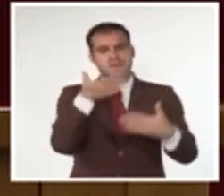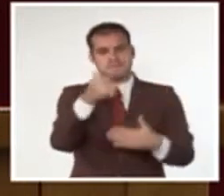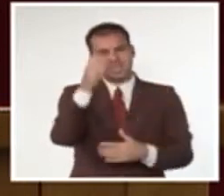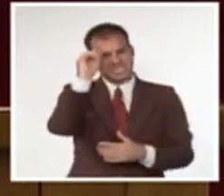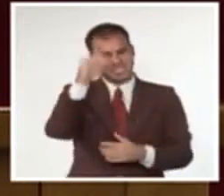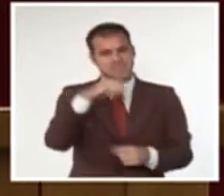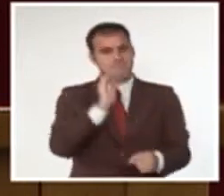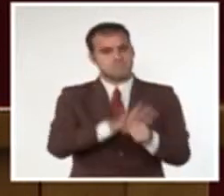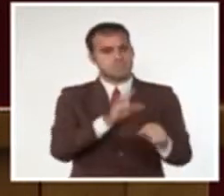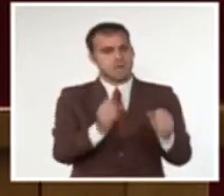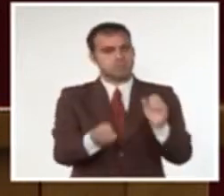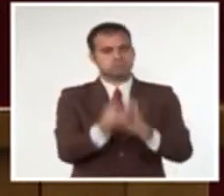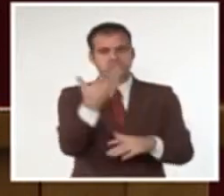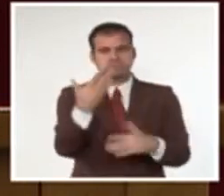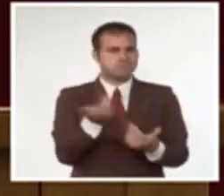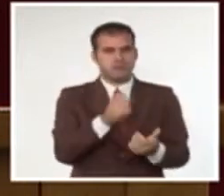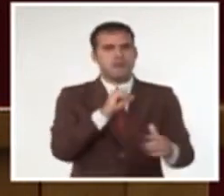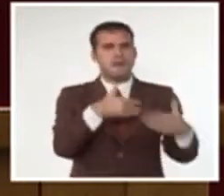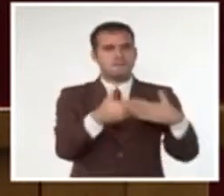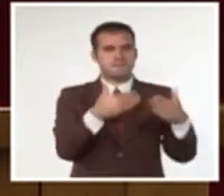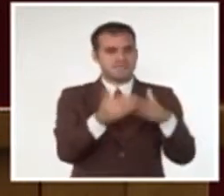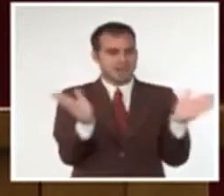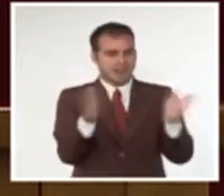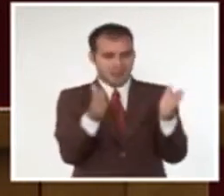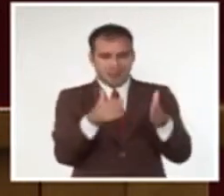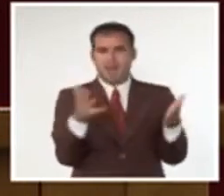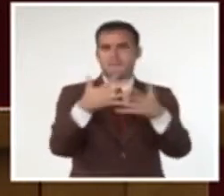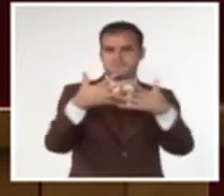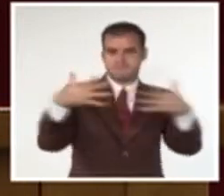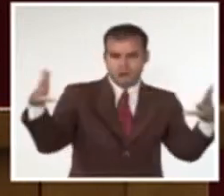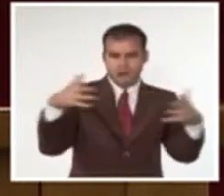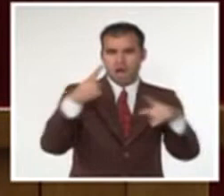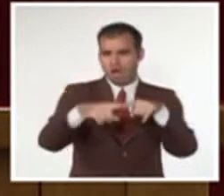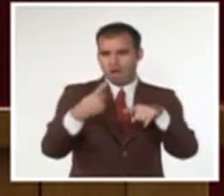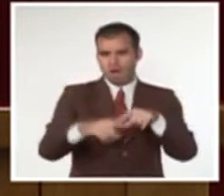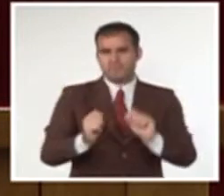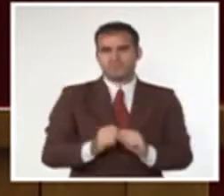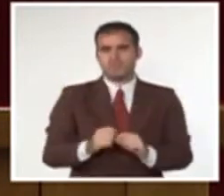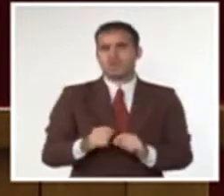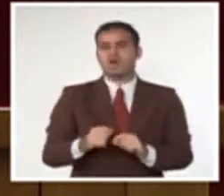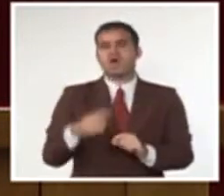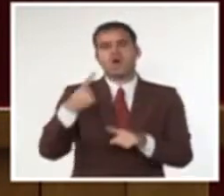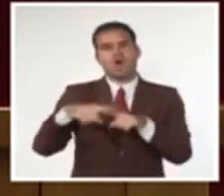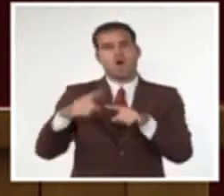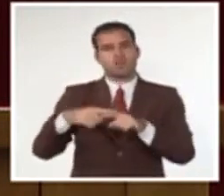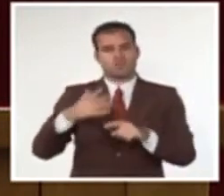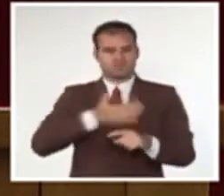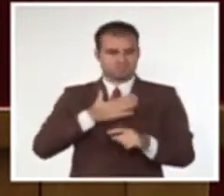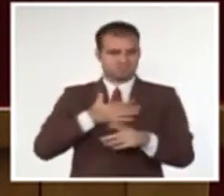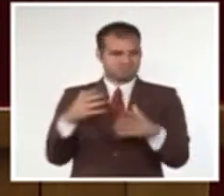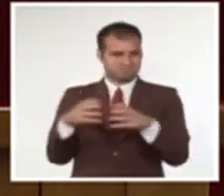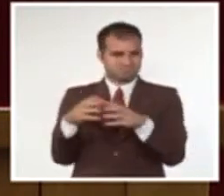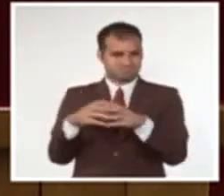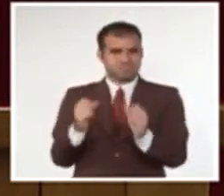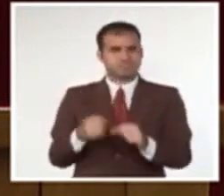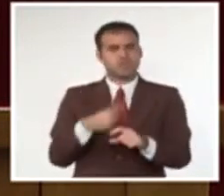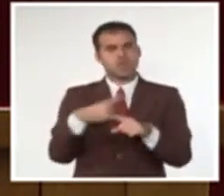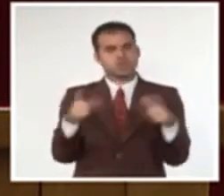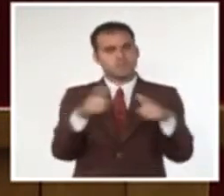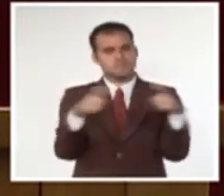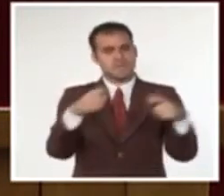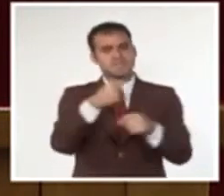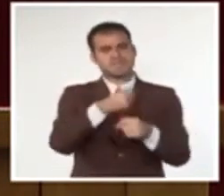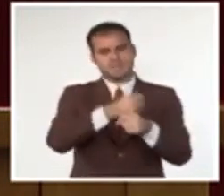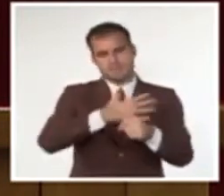de las micro, pequeñas y medianas empresas, la regulación de las cooperativas no agropecuarias y la ampliación del trabajo por cuenta